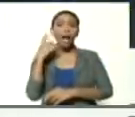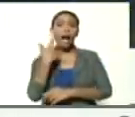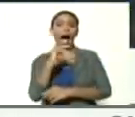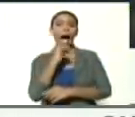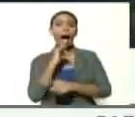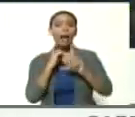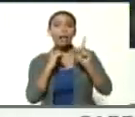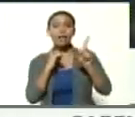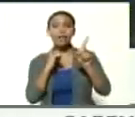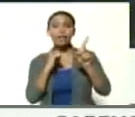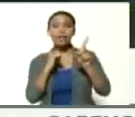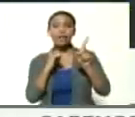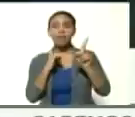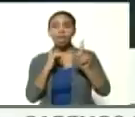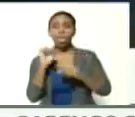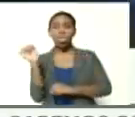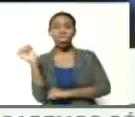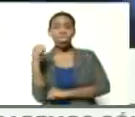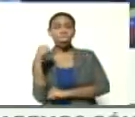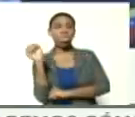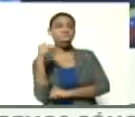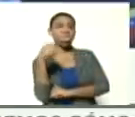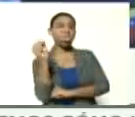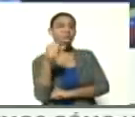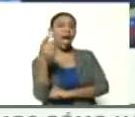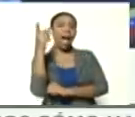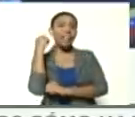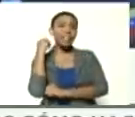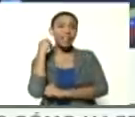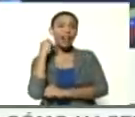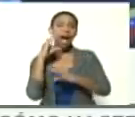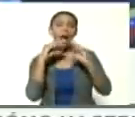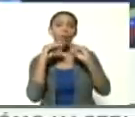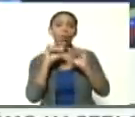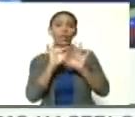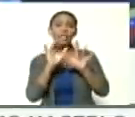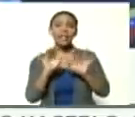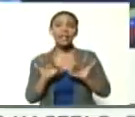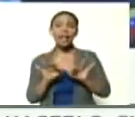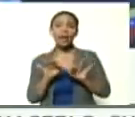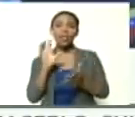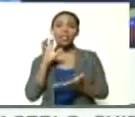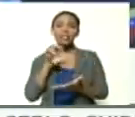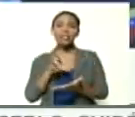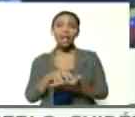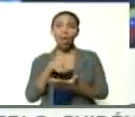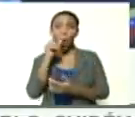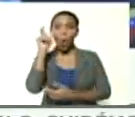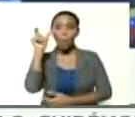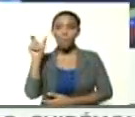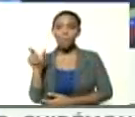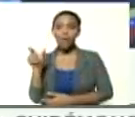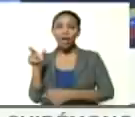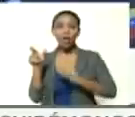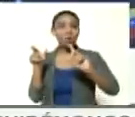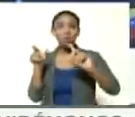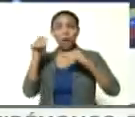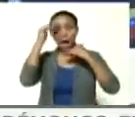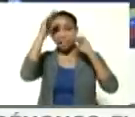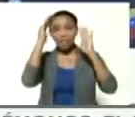tan desprestigiado que ayer tuvo que hablar fue con el secretario de Estado, Anthony Blinken, no le atiende